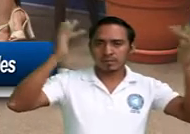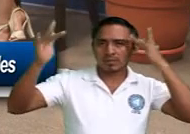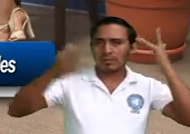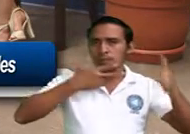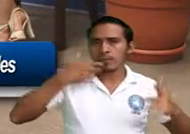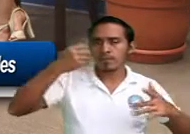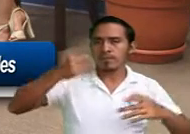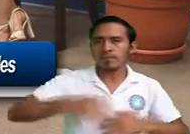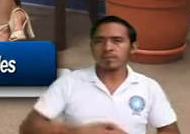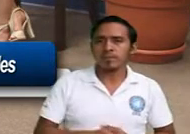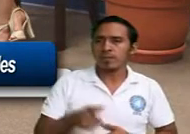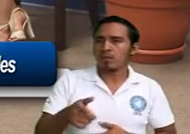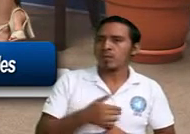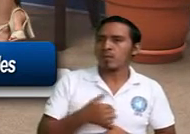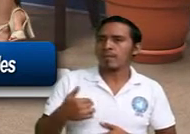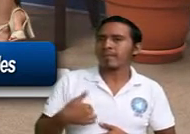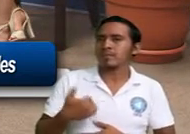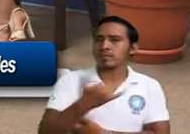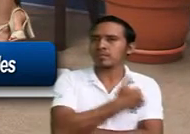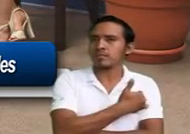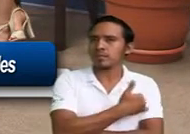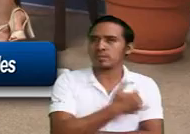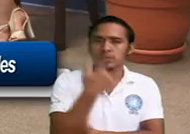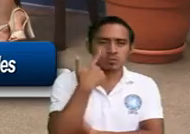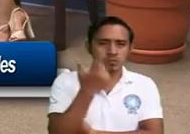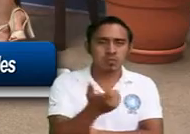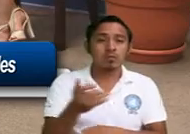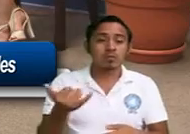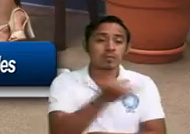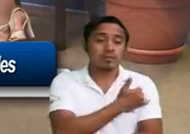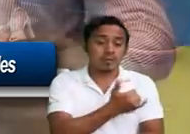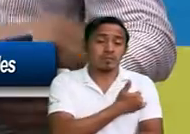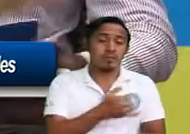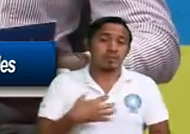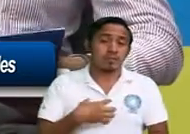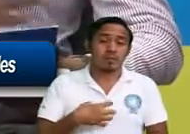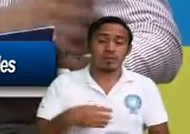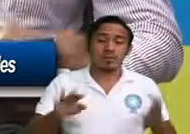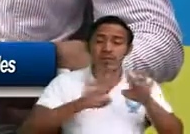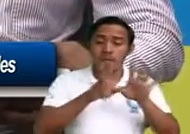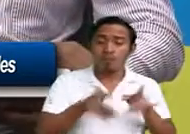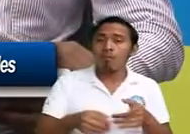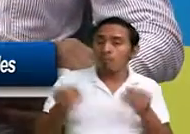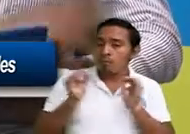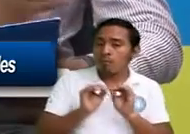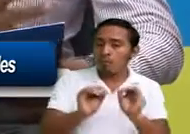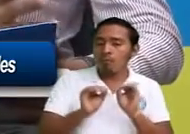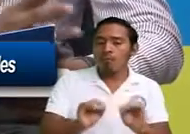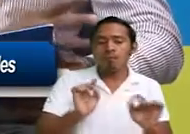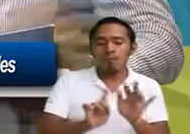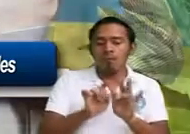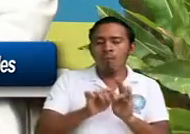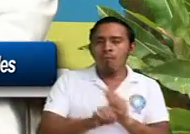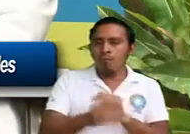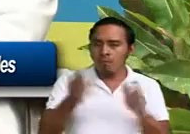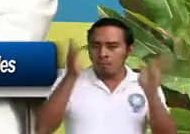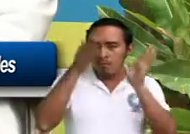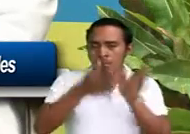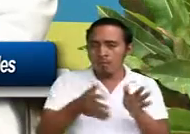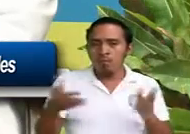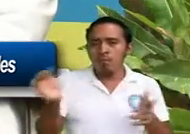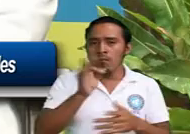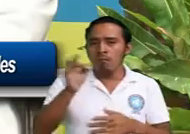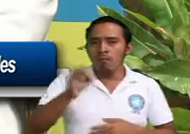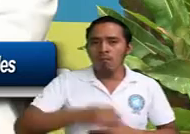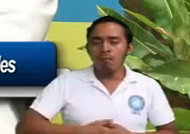jóvenes. Ustedes como hospital, que es conocido como el Hospital de la Mujer, brindan esa atención psicológica, esa